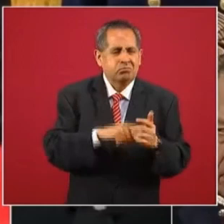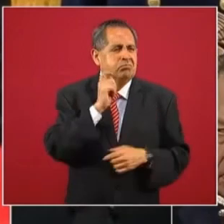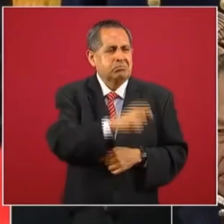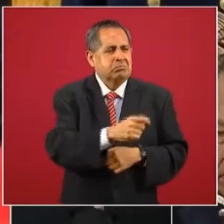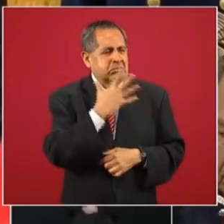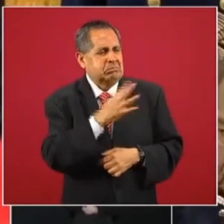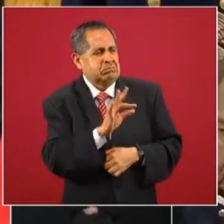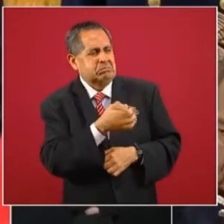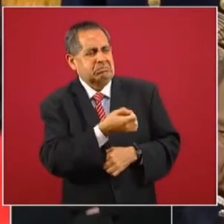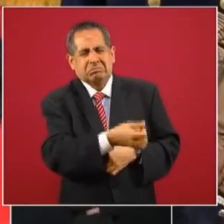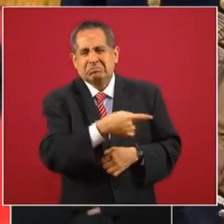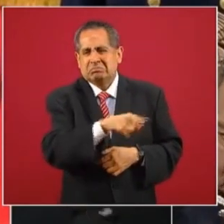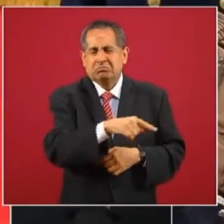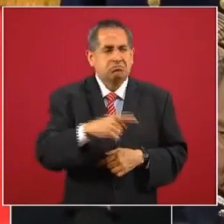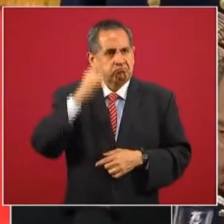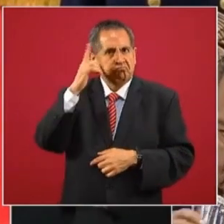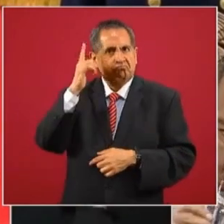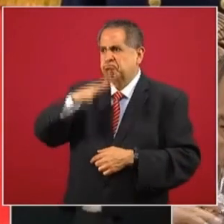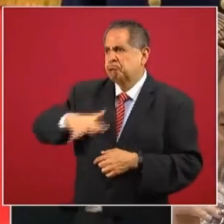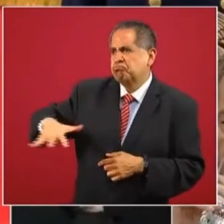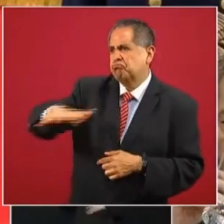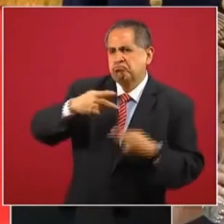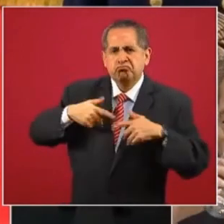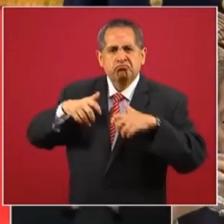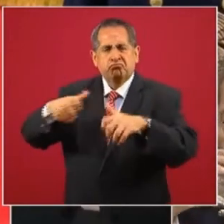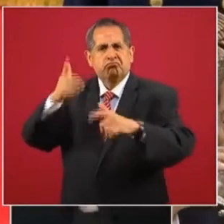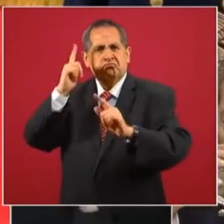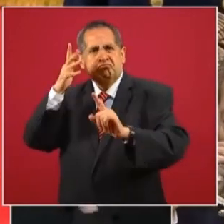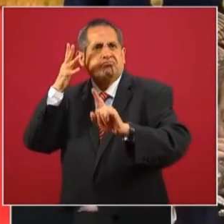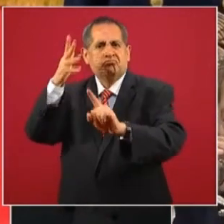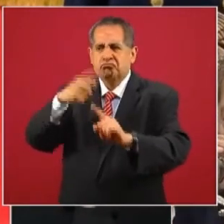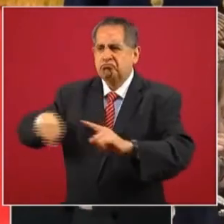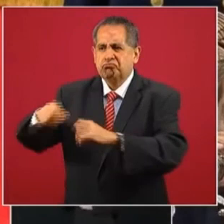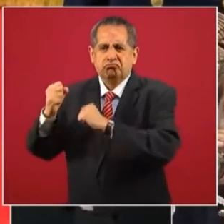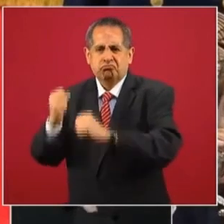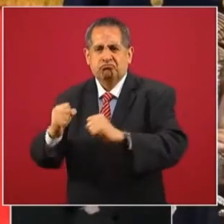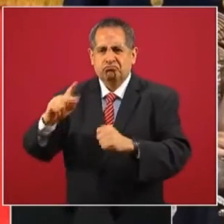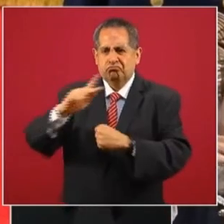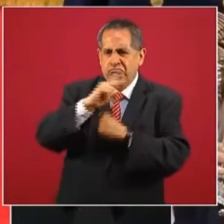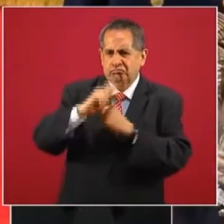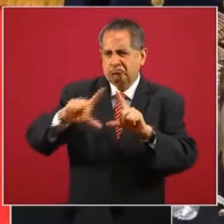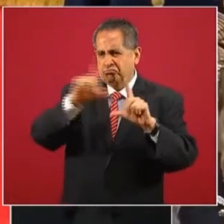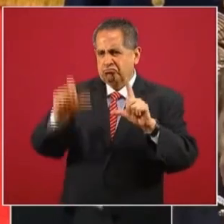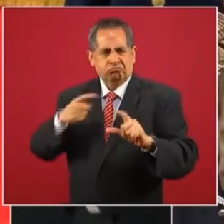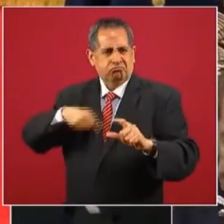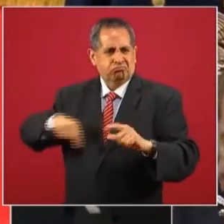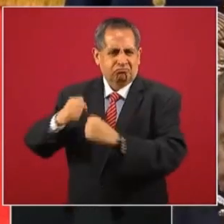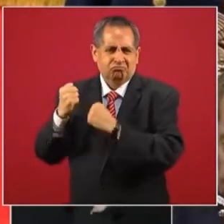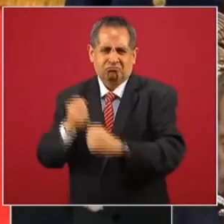menores ante la esperanza de todo un pueblo y la fortaleza de una nación como la